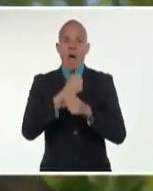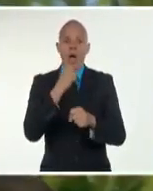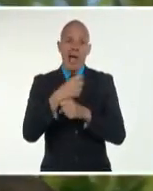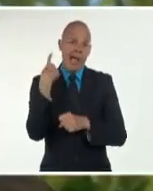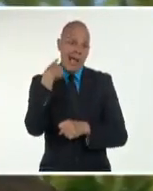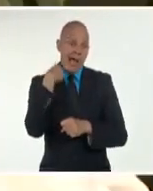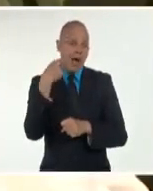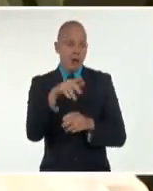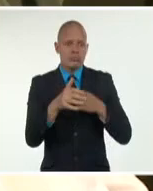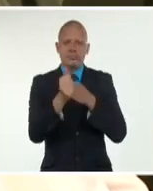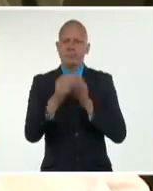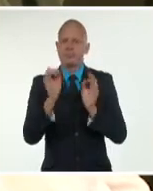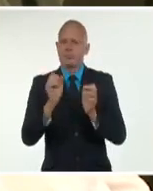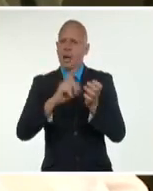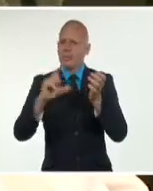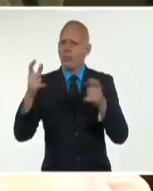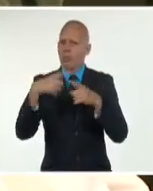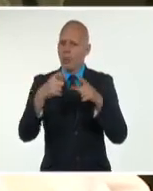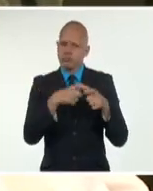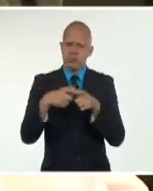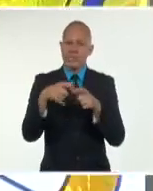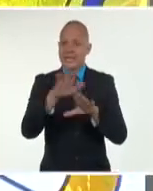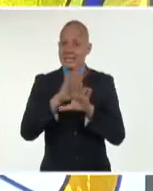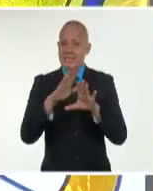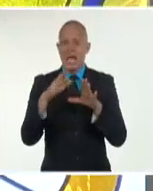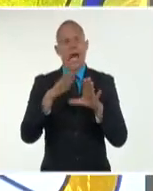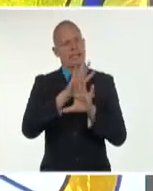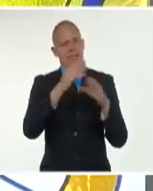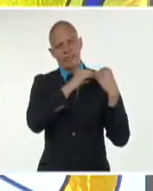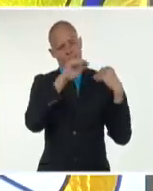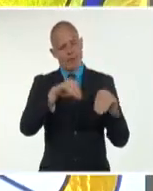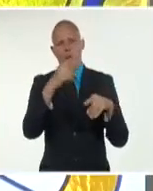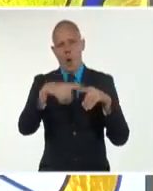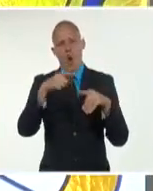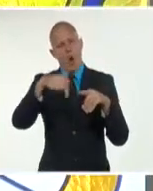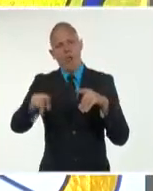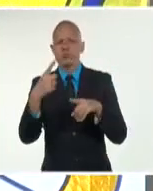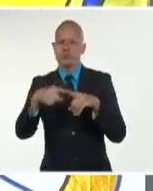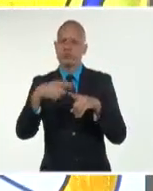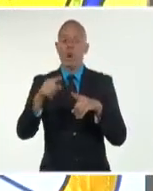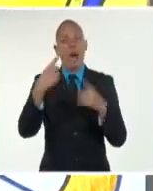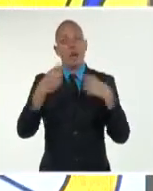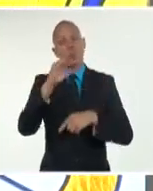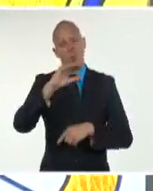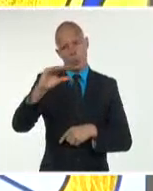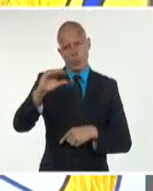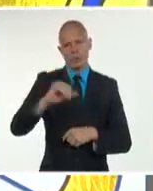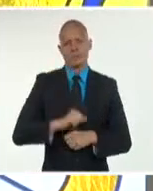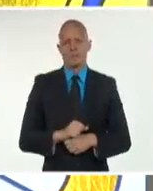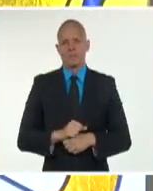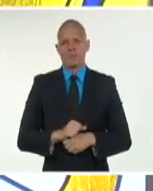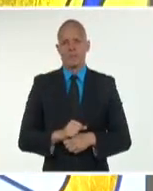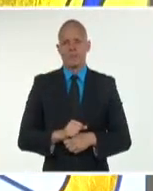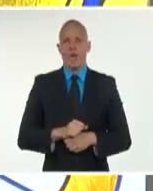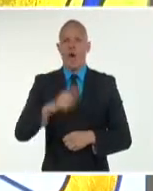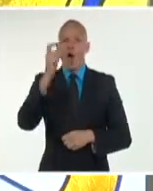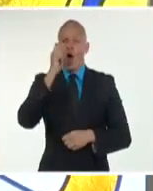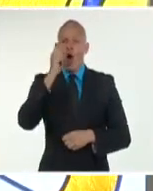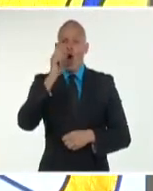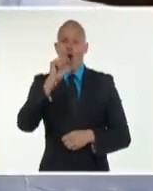del Partido Comunista de Cuba, pasan a desempeñar otras funciones o se acogen a la merecida jubilación. El vicejefe del Departamento